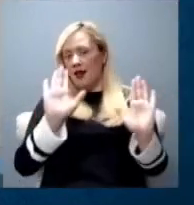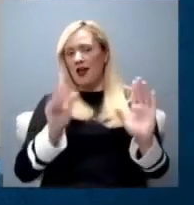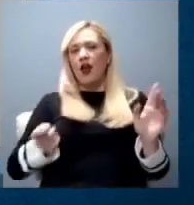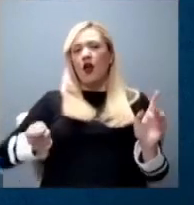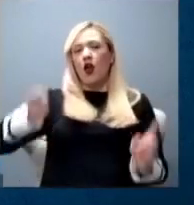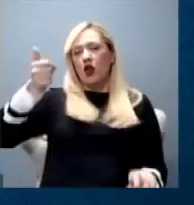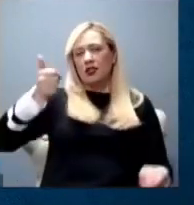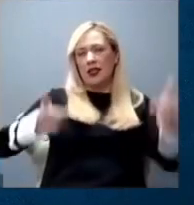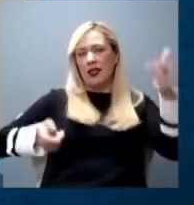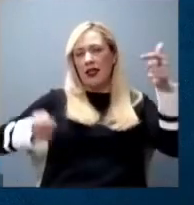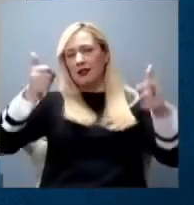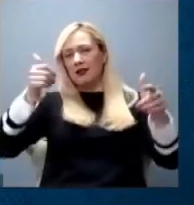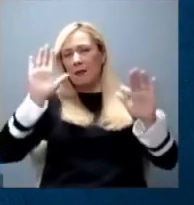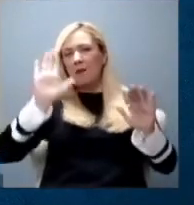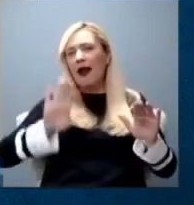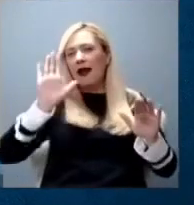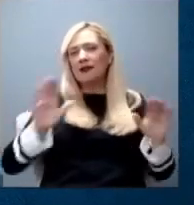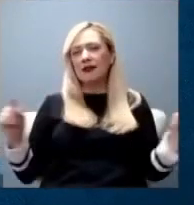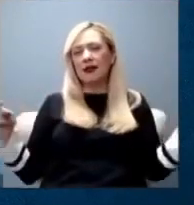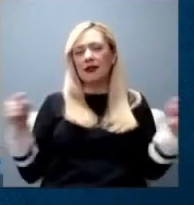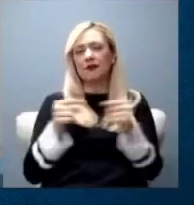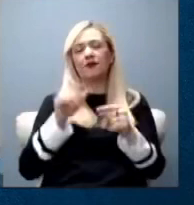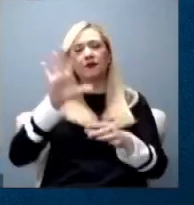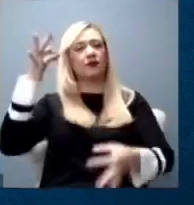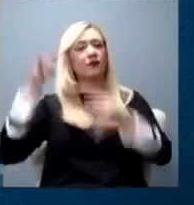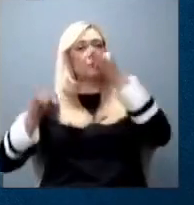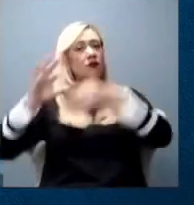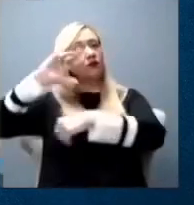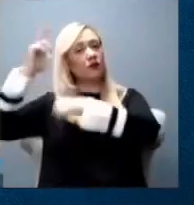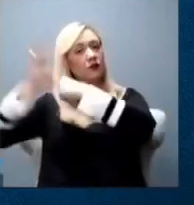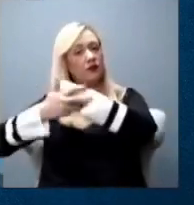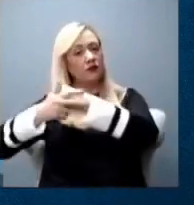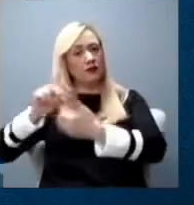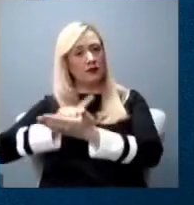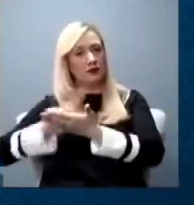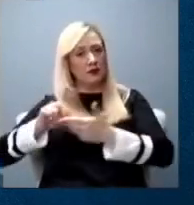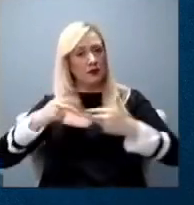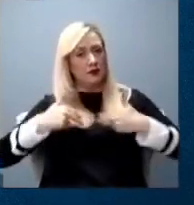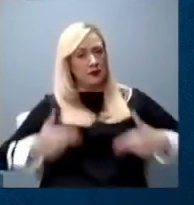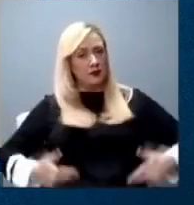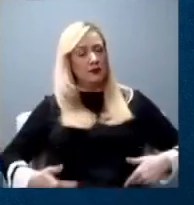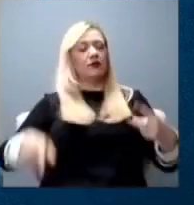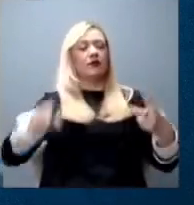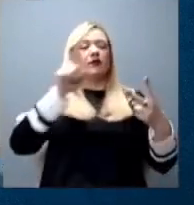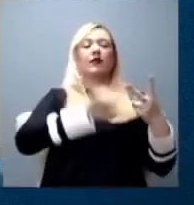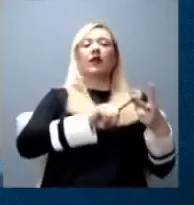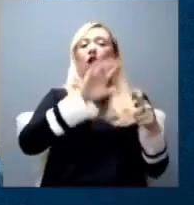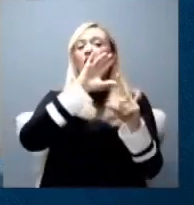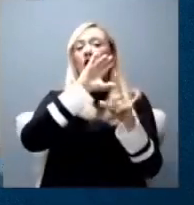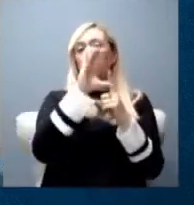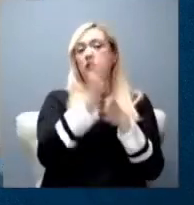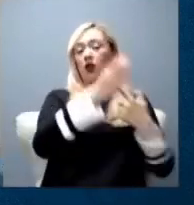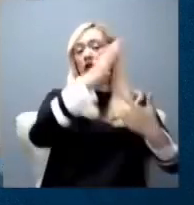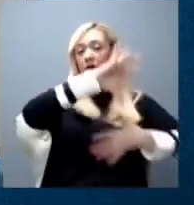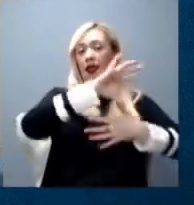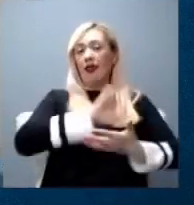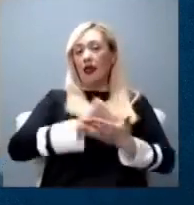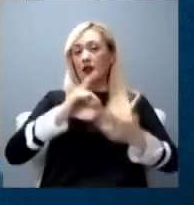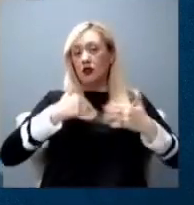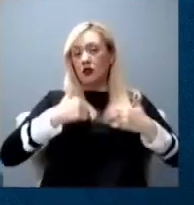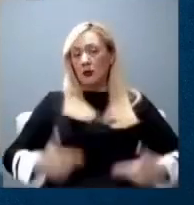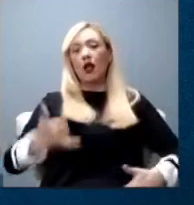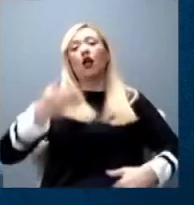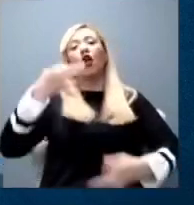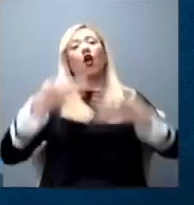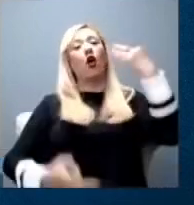¿no? Tanto el Tribunal Europeo de Derechos Humanos como la Comisión Interamericana de Derechos Humanos y Corte